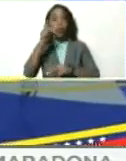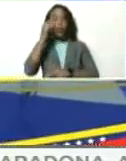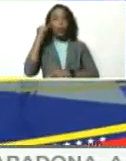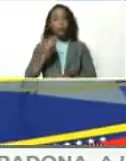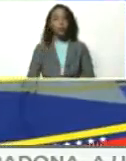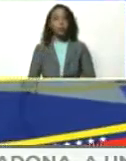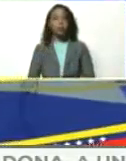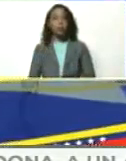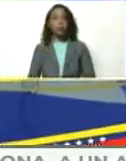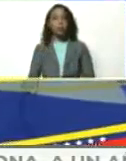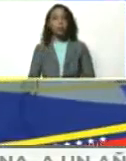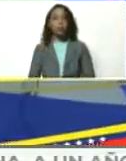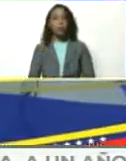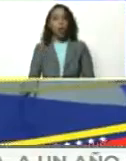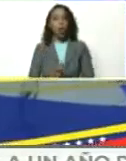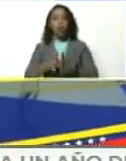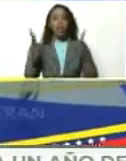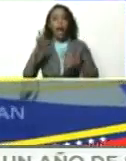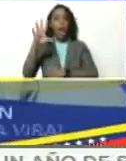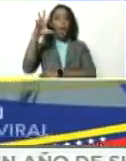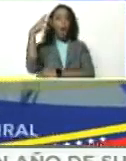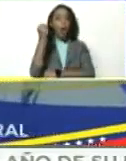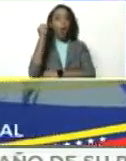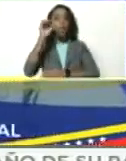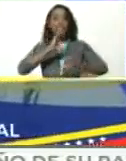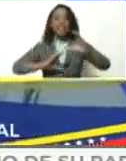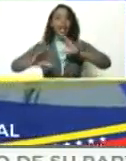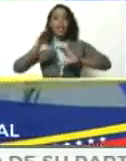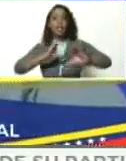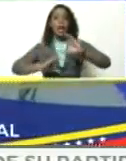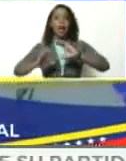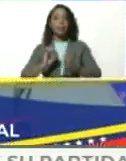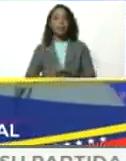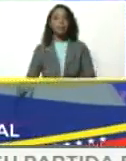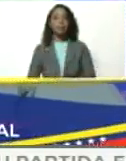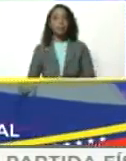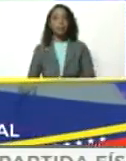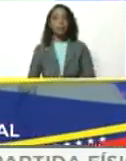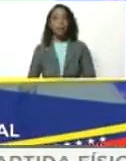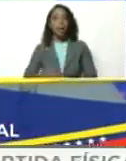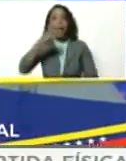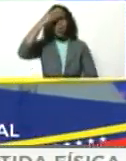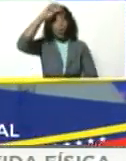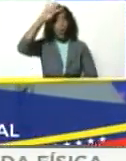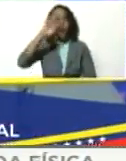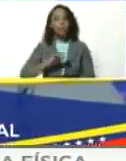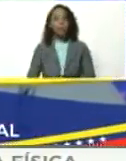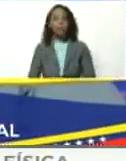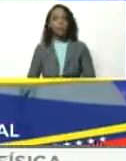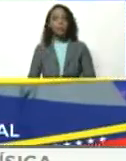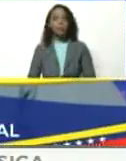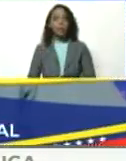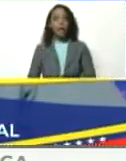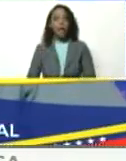niñas. Un gran logro de la ciencia de Cuba, de Fidel Castro.